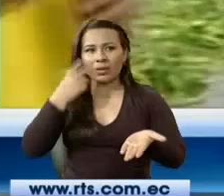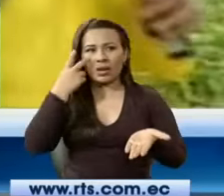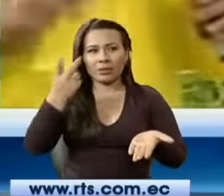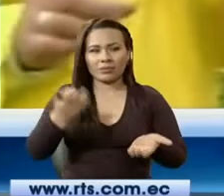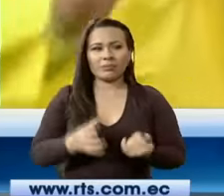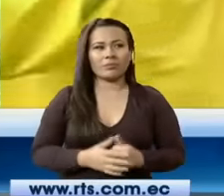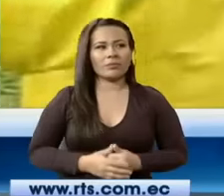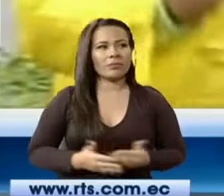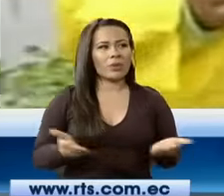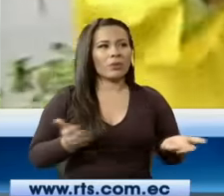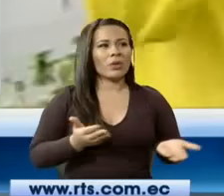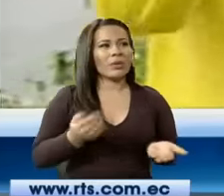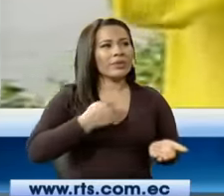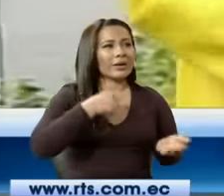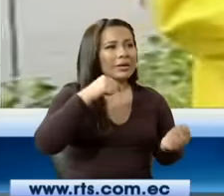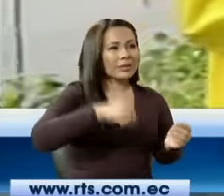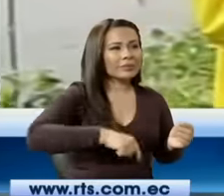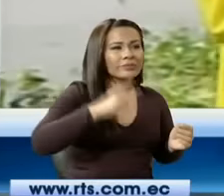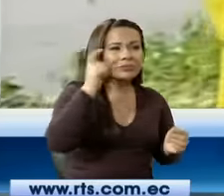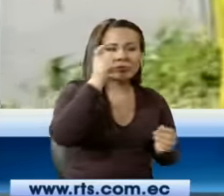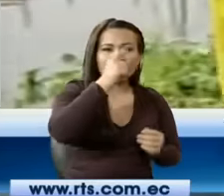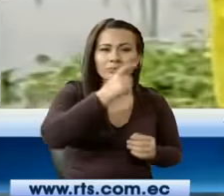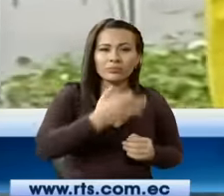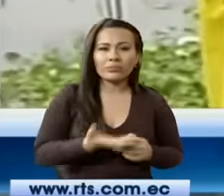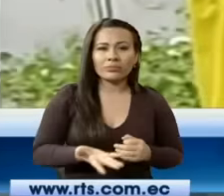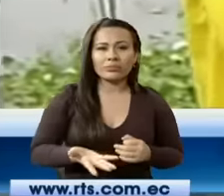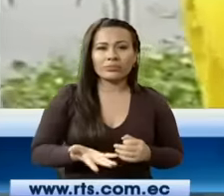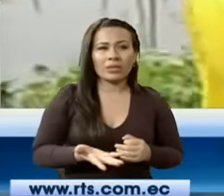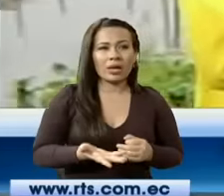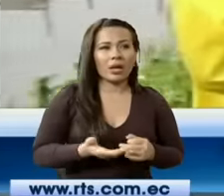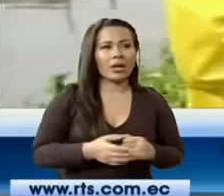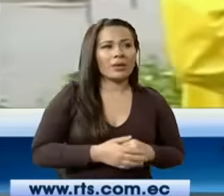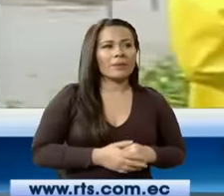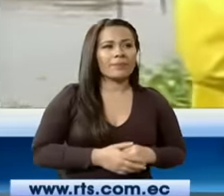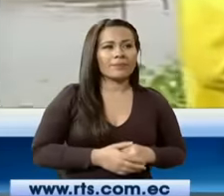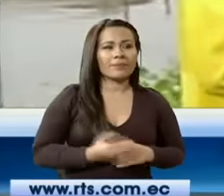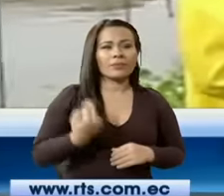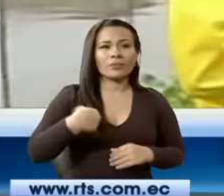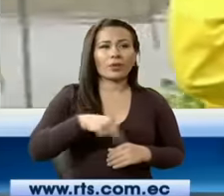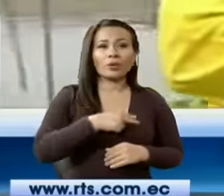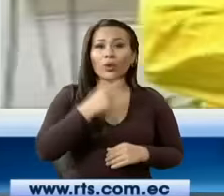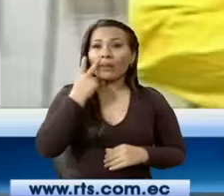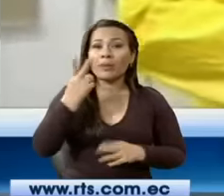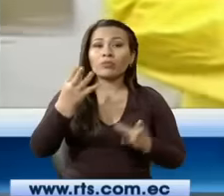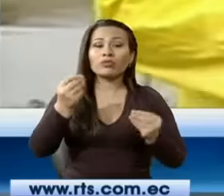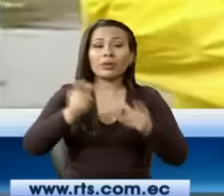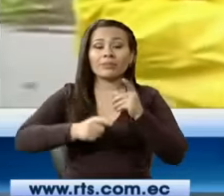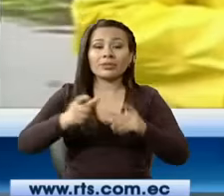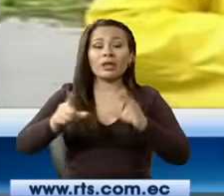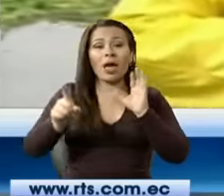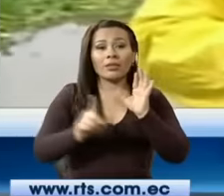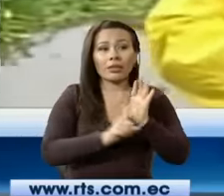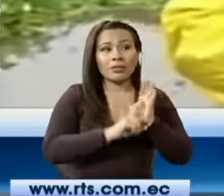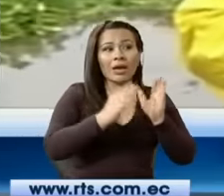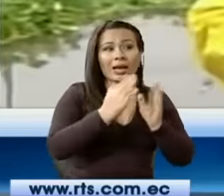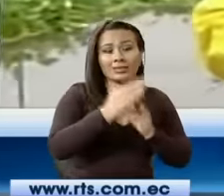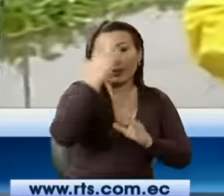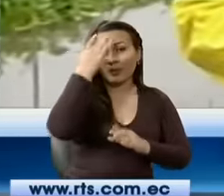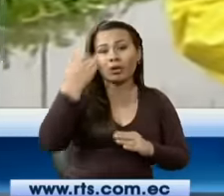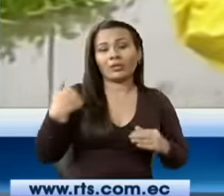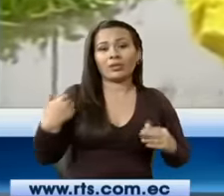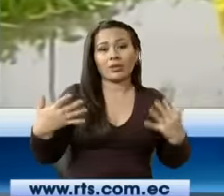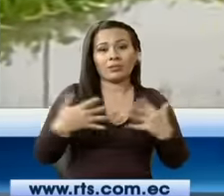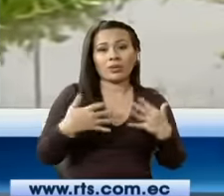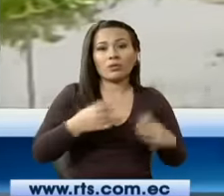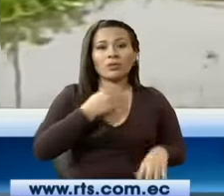mayores, me refiero a riesgos en la vida, porque esa es una emergencia porque miren, hay el agua crecida. Sin embargo, me contaban